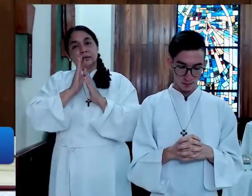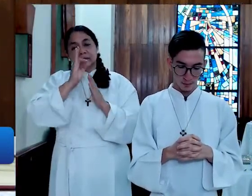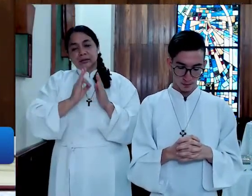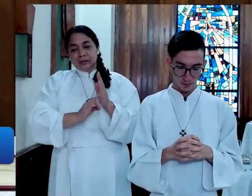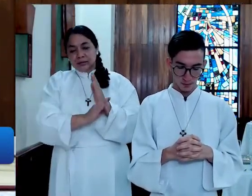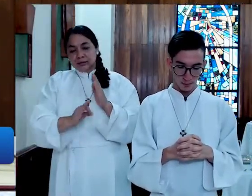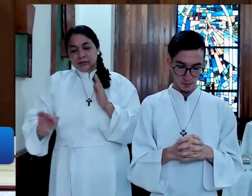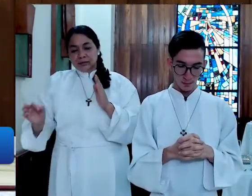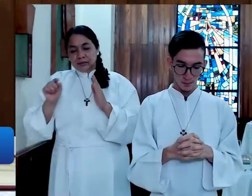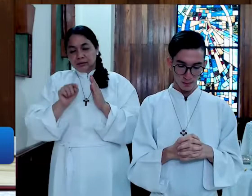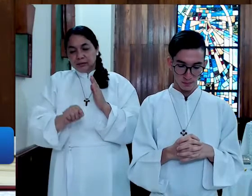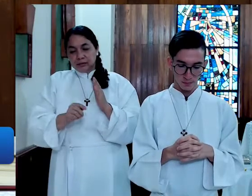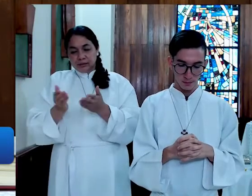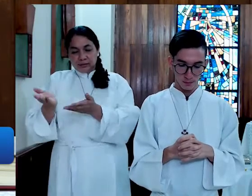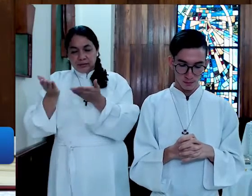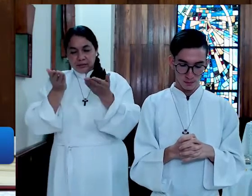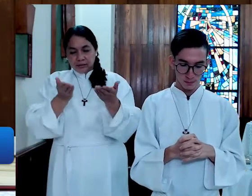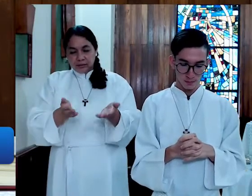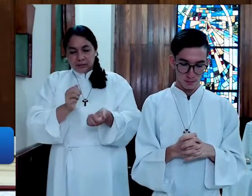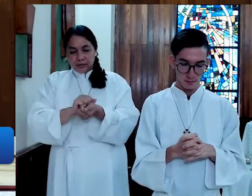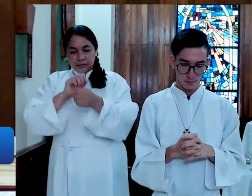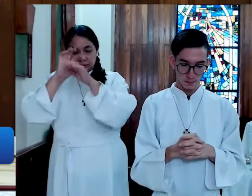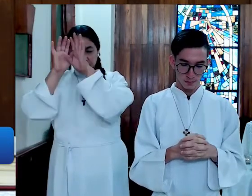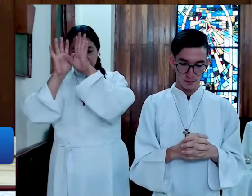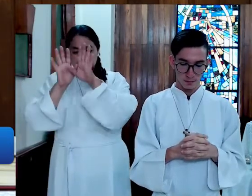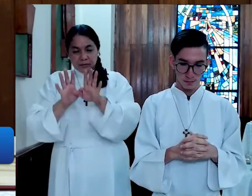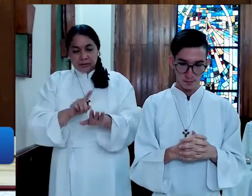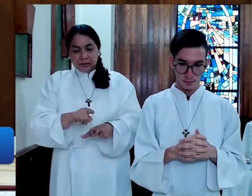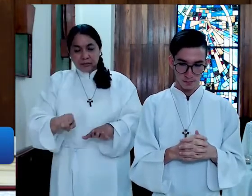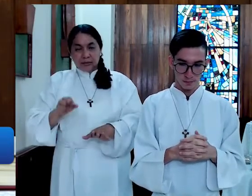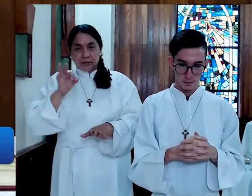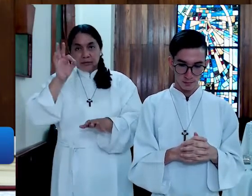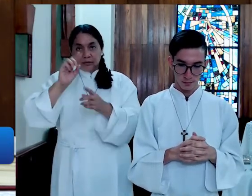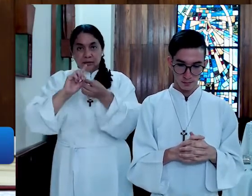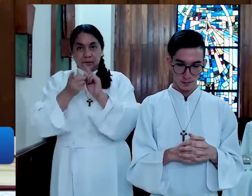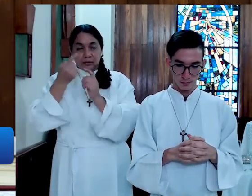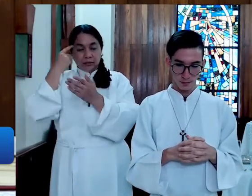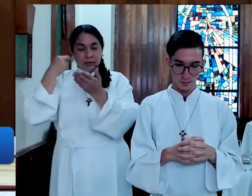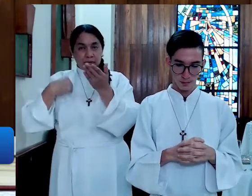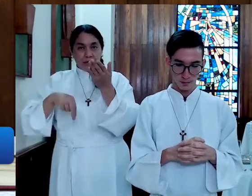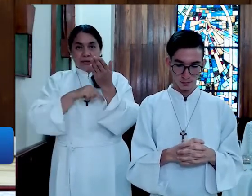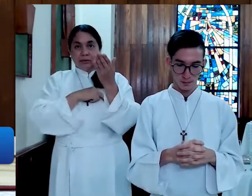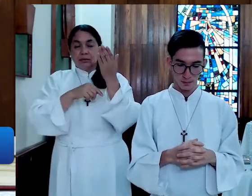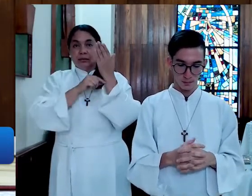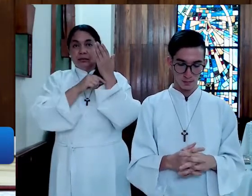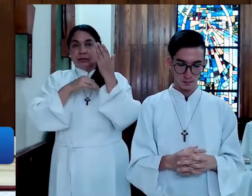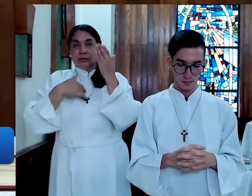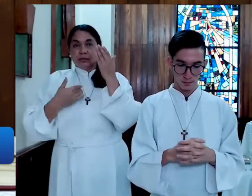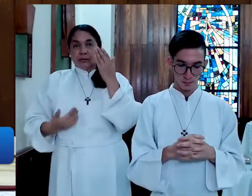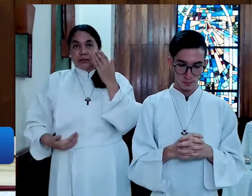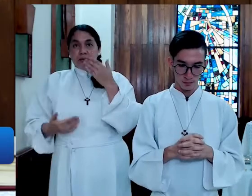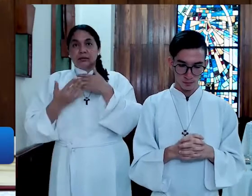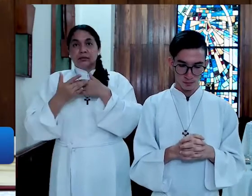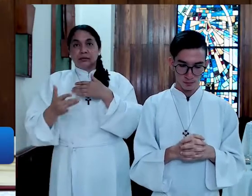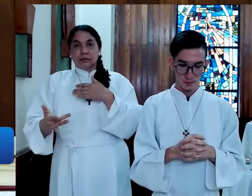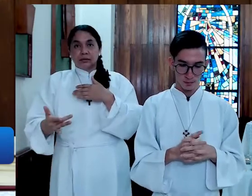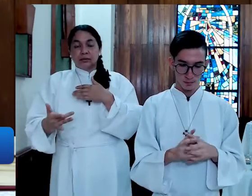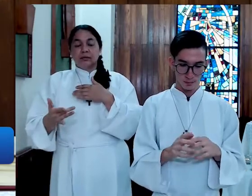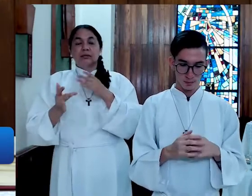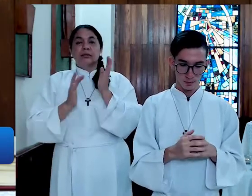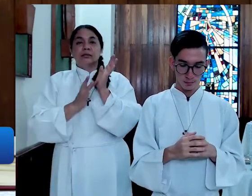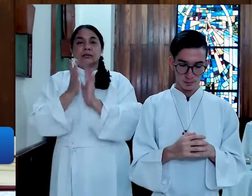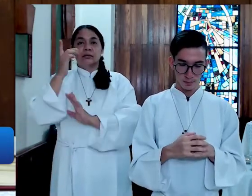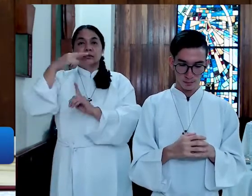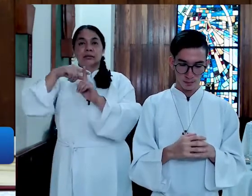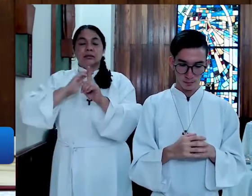estos dones con la efusión de tu Espíritu, de manera que se conviertan para nosotros en el cuerpo y